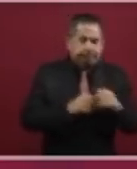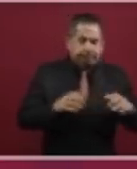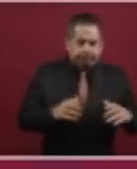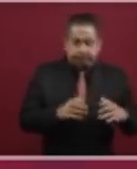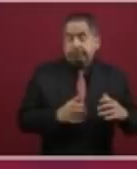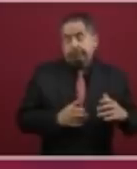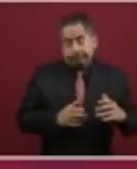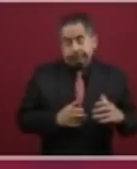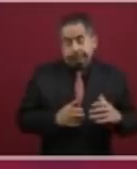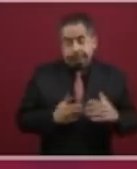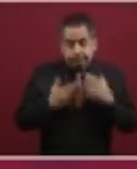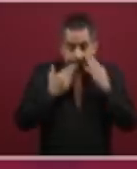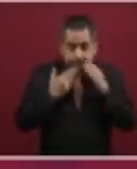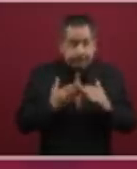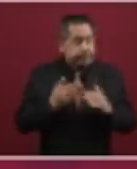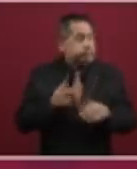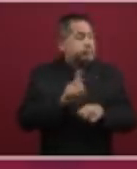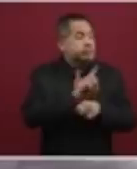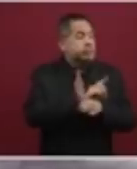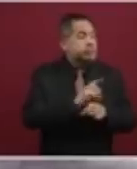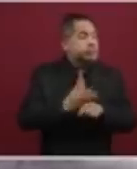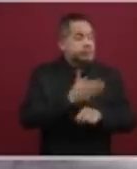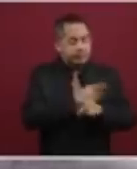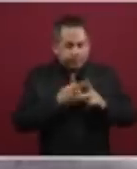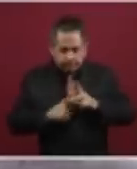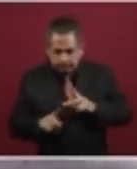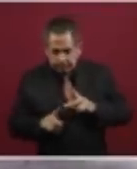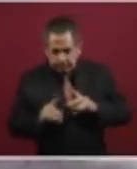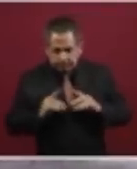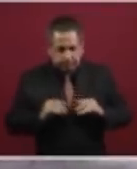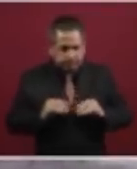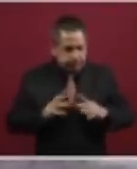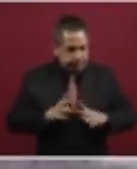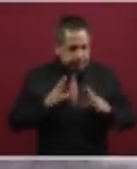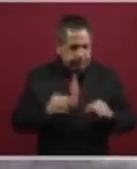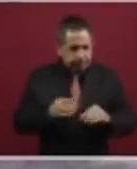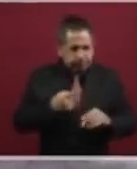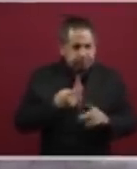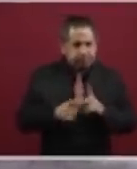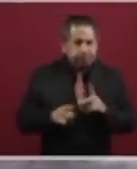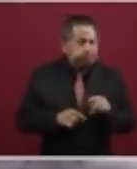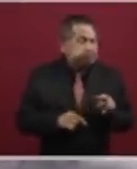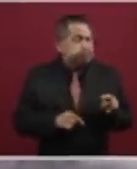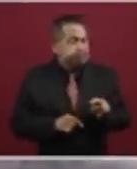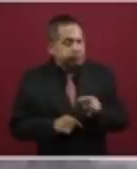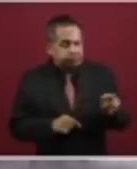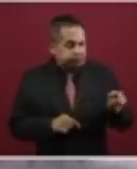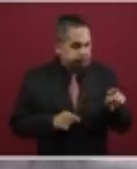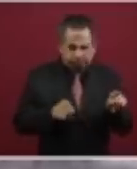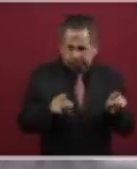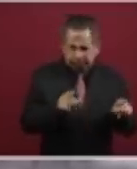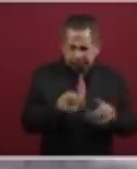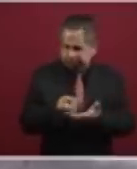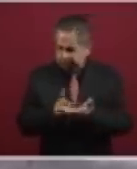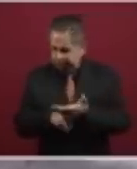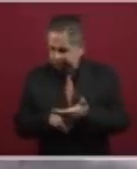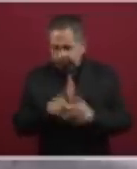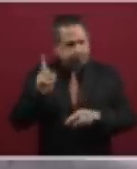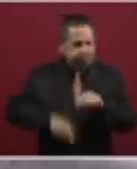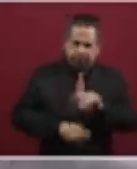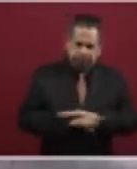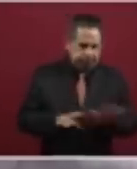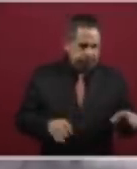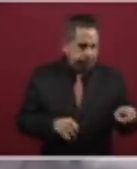buscó desde el análisis desde el inicio de la administración que no se, desde el sector central y